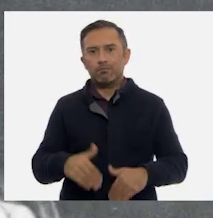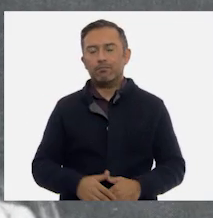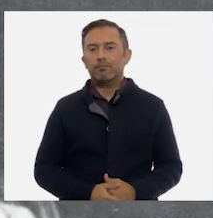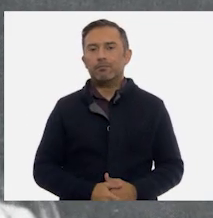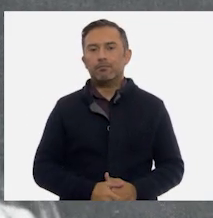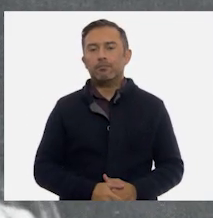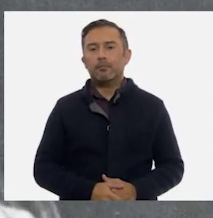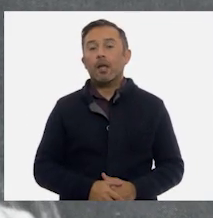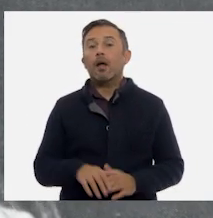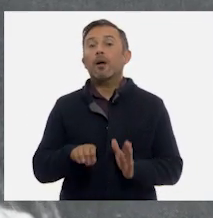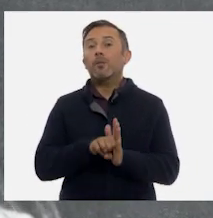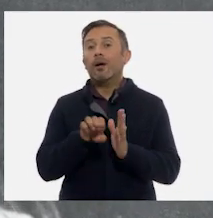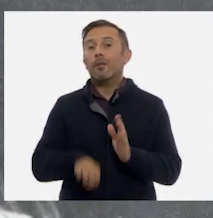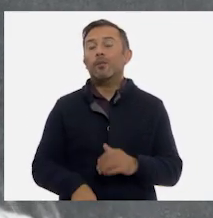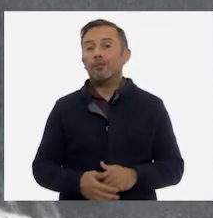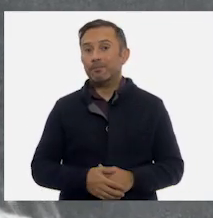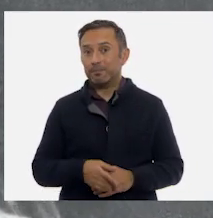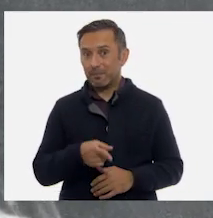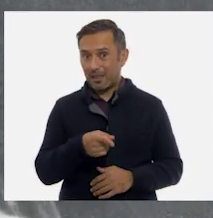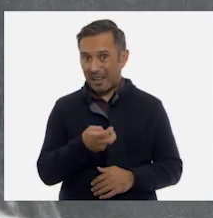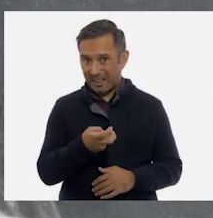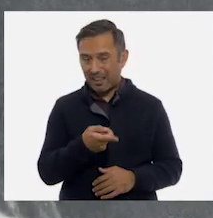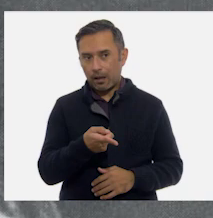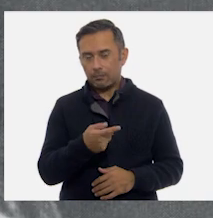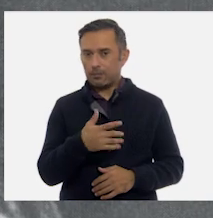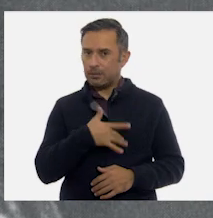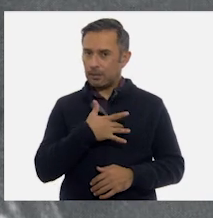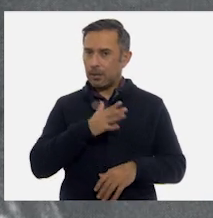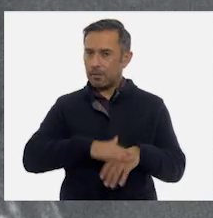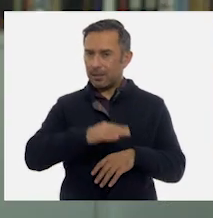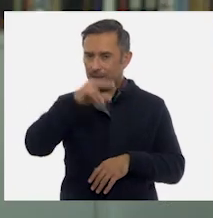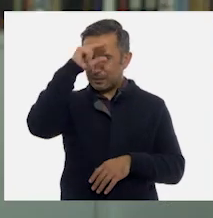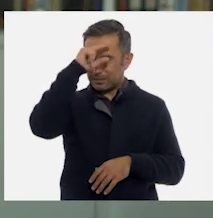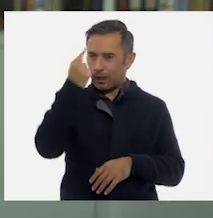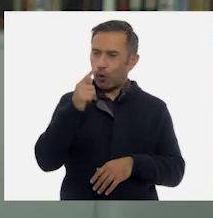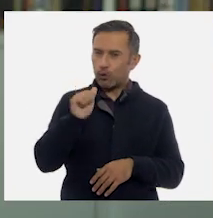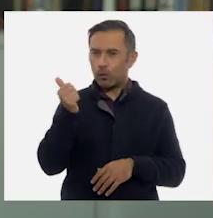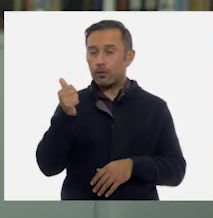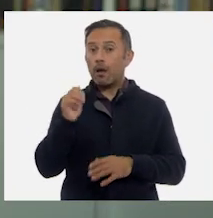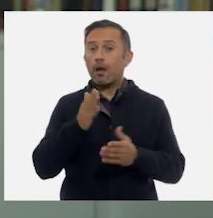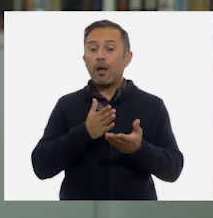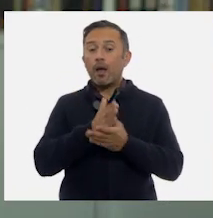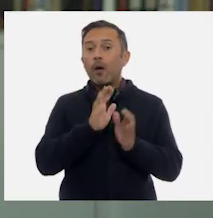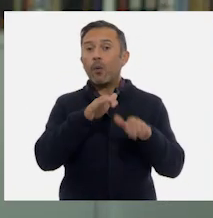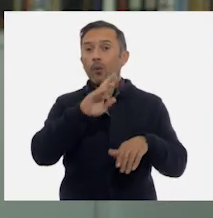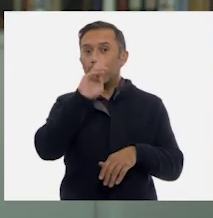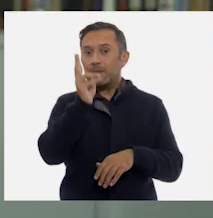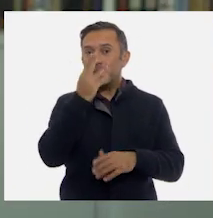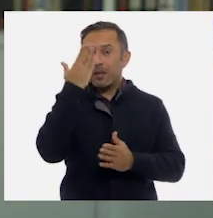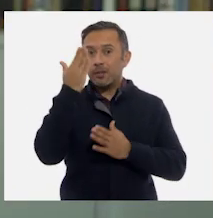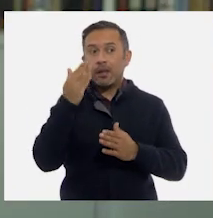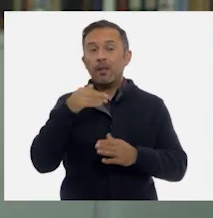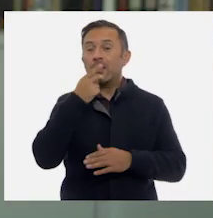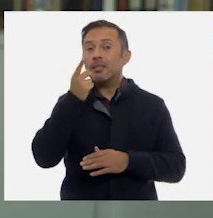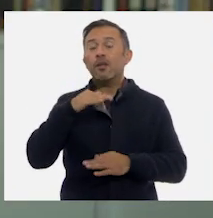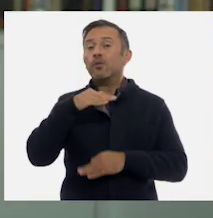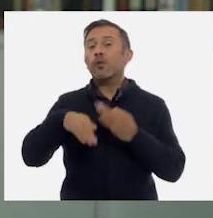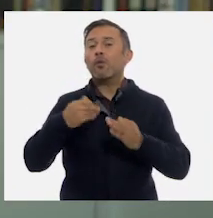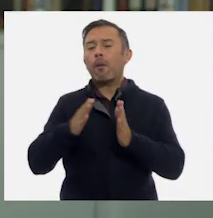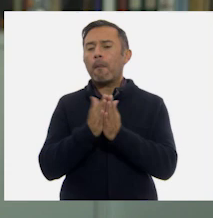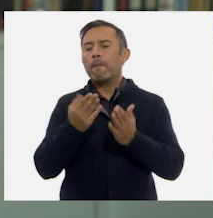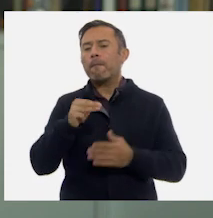Y, por ejemplo, ella también se sentía más culta que otros. Cuando estaba en la universidad decía que todo el mundo había leído María de Jorge